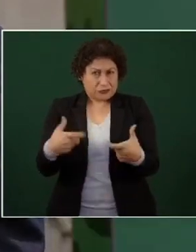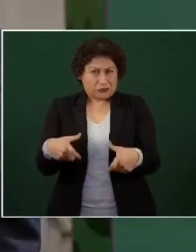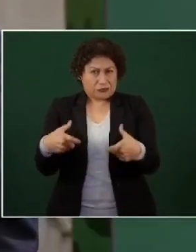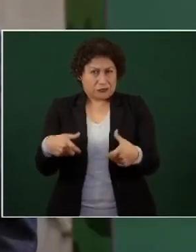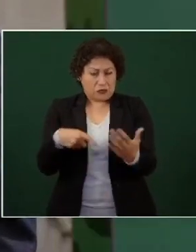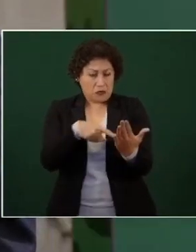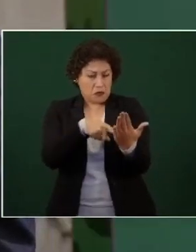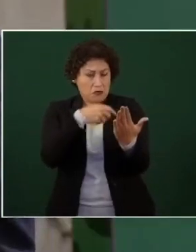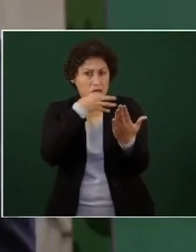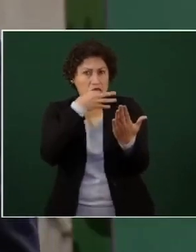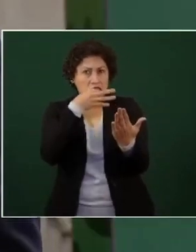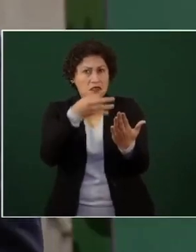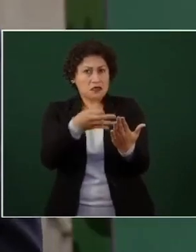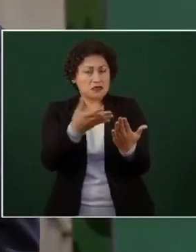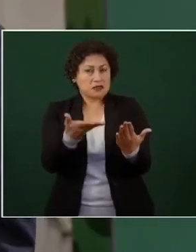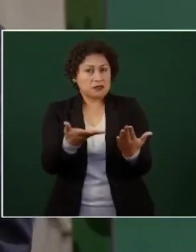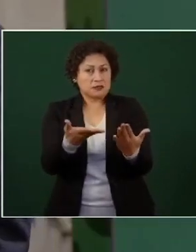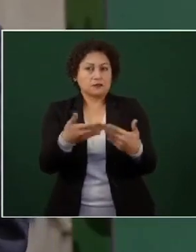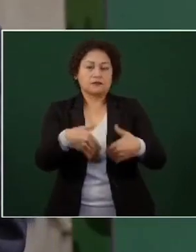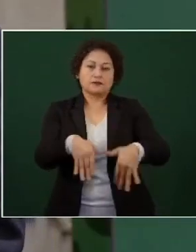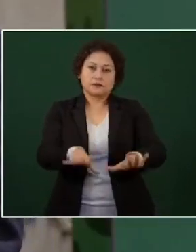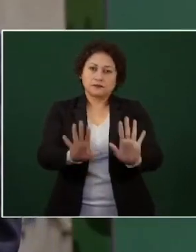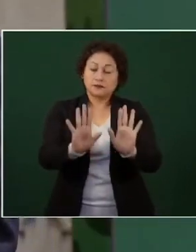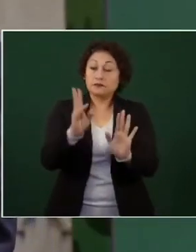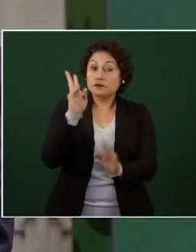difundiendo, que hay que probarlo,